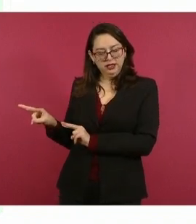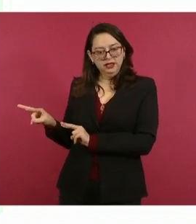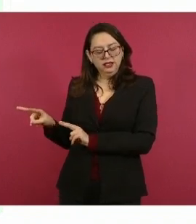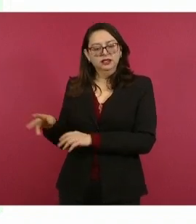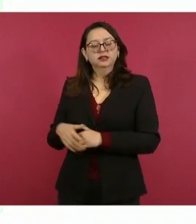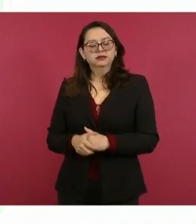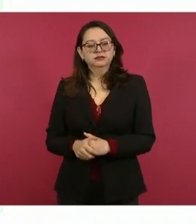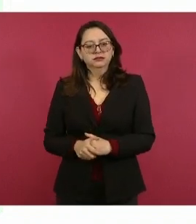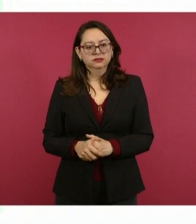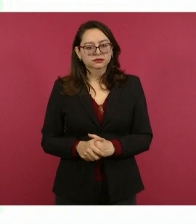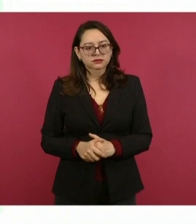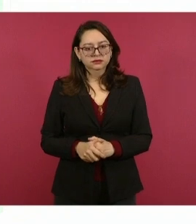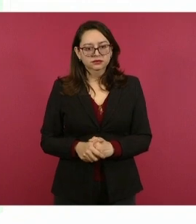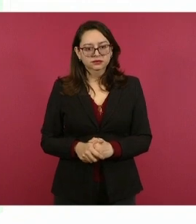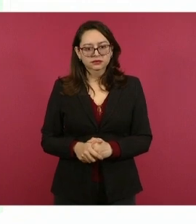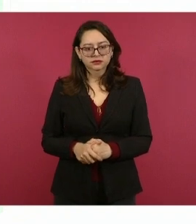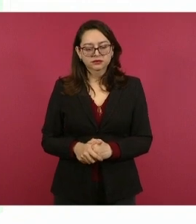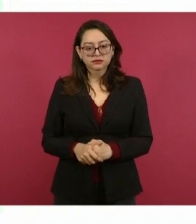Sí.